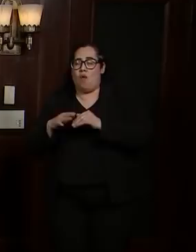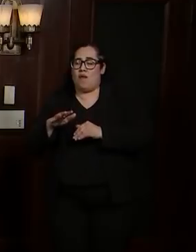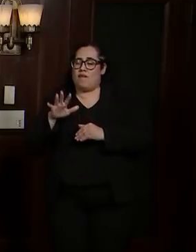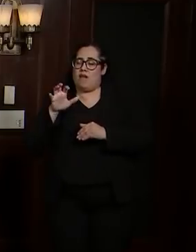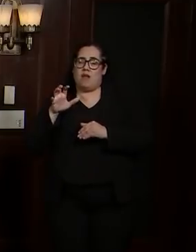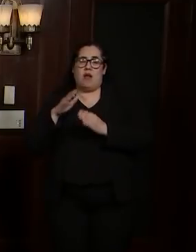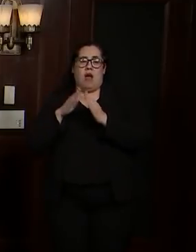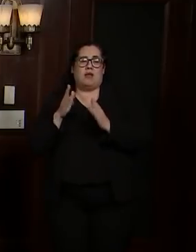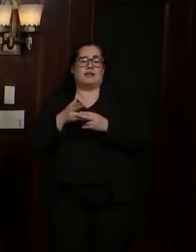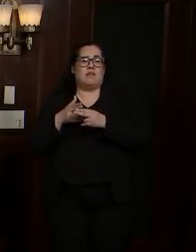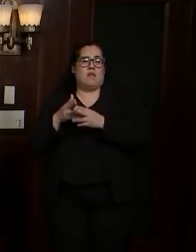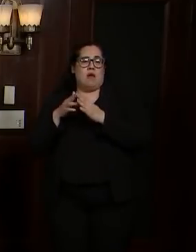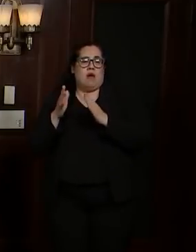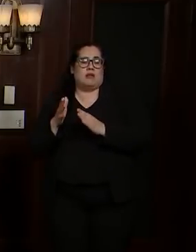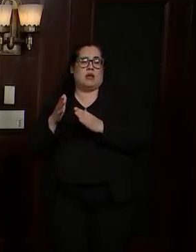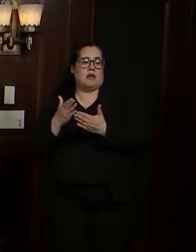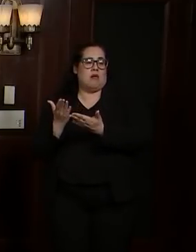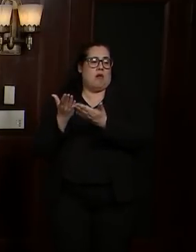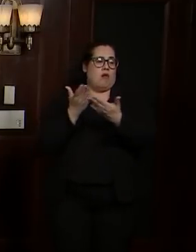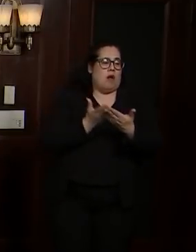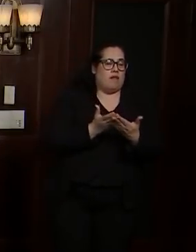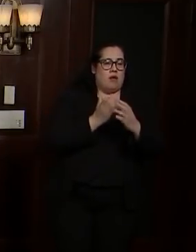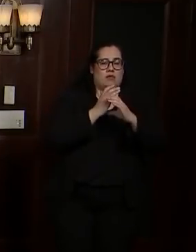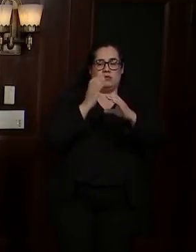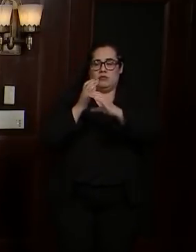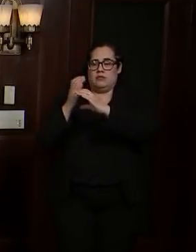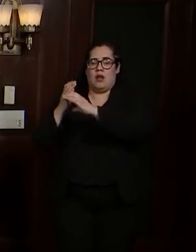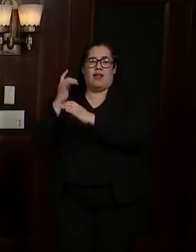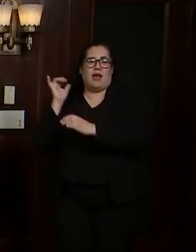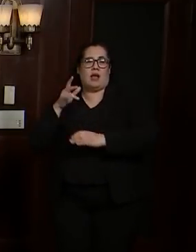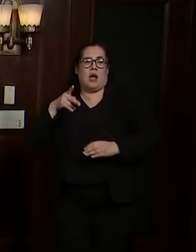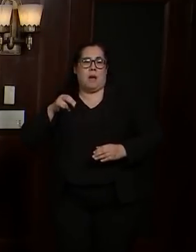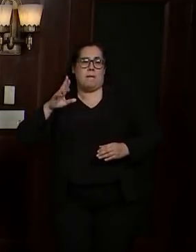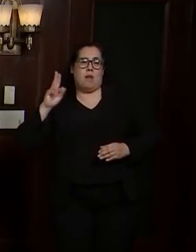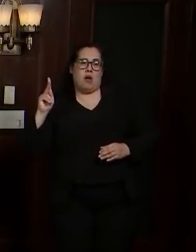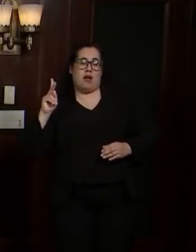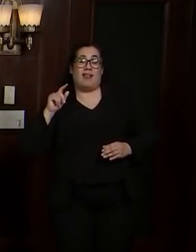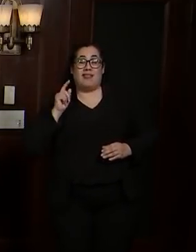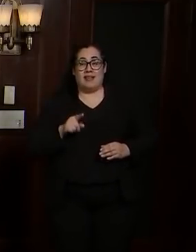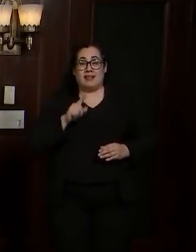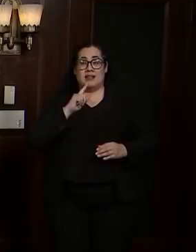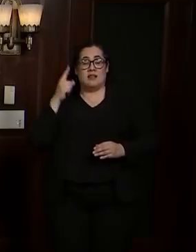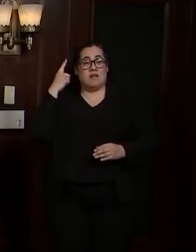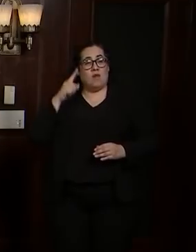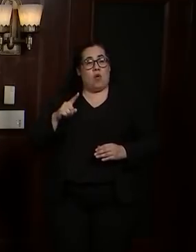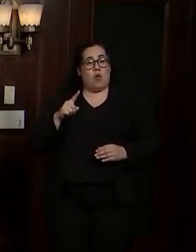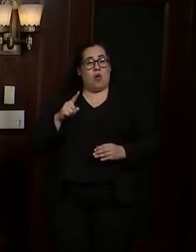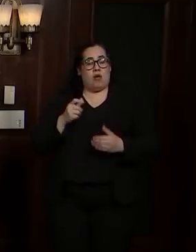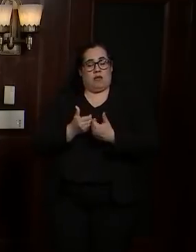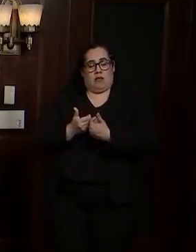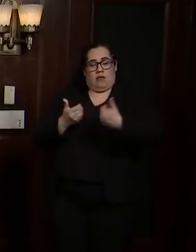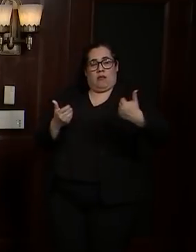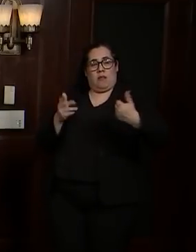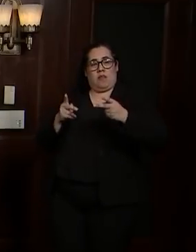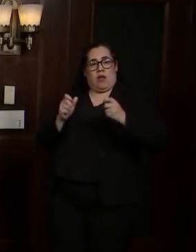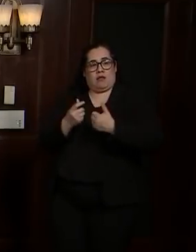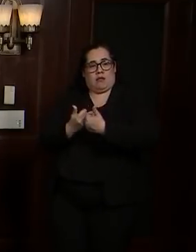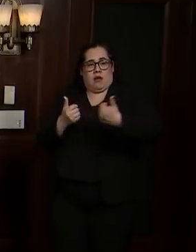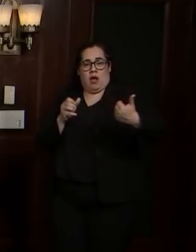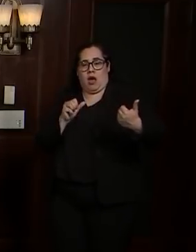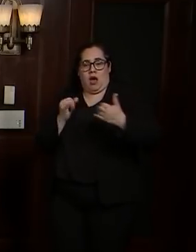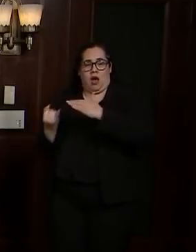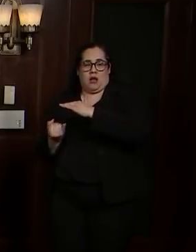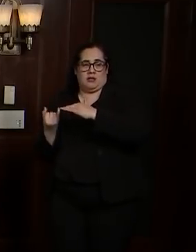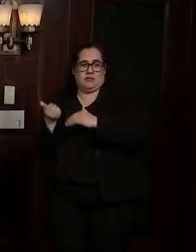rodantes, llegando a sitios como nuestros parques. Estos son por la isolación y